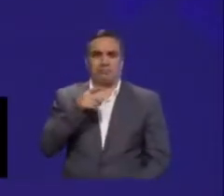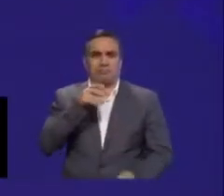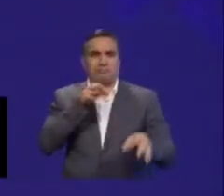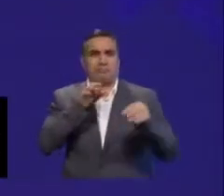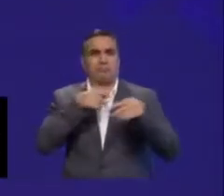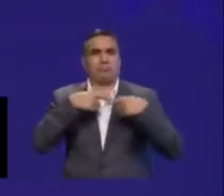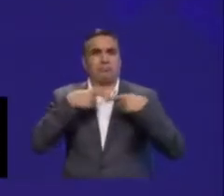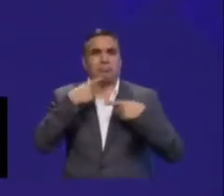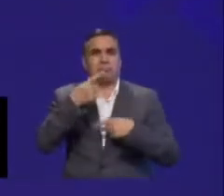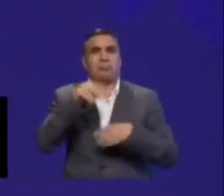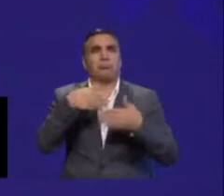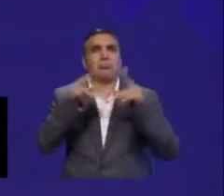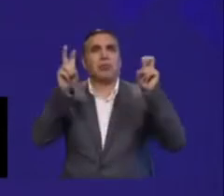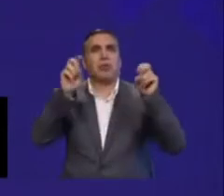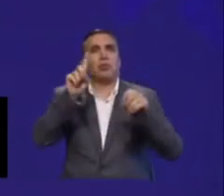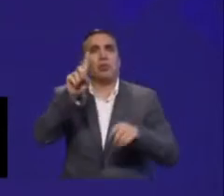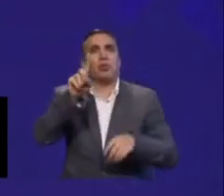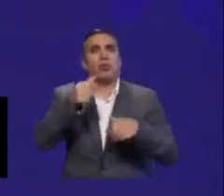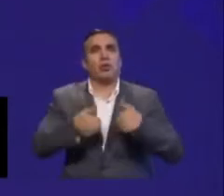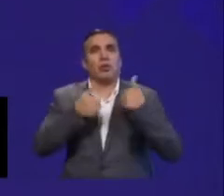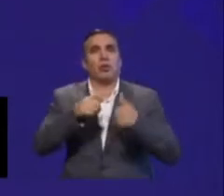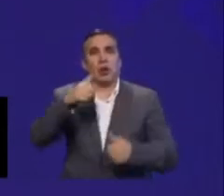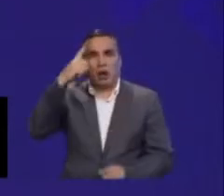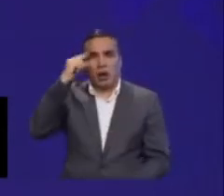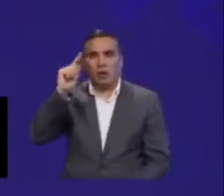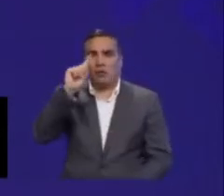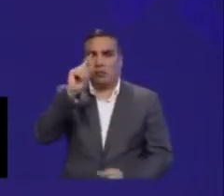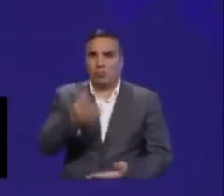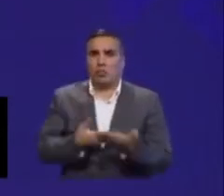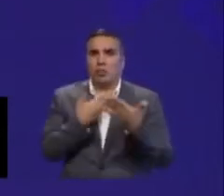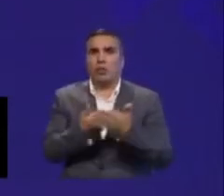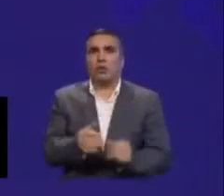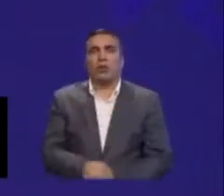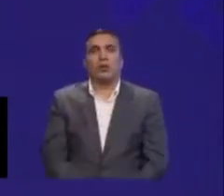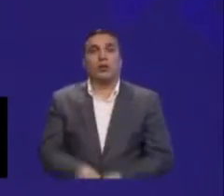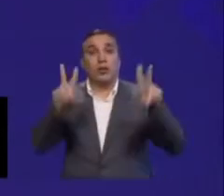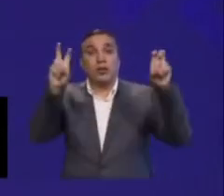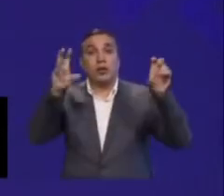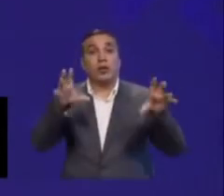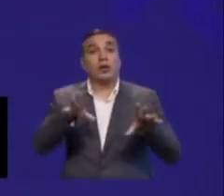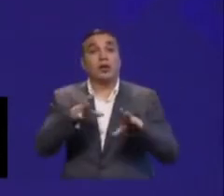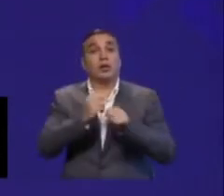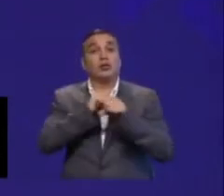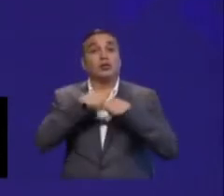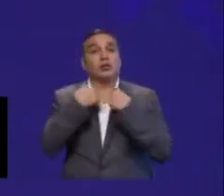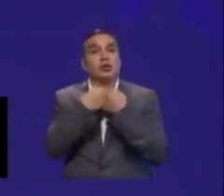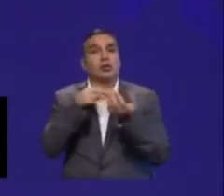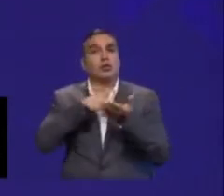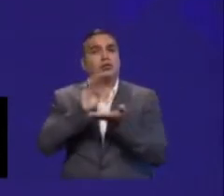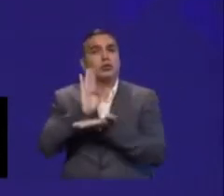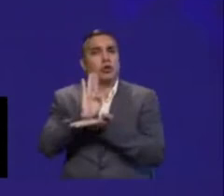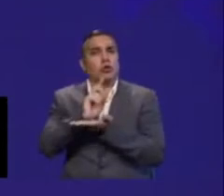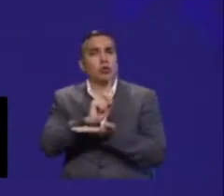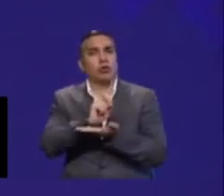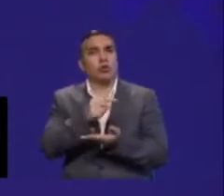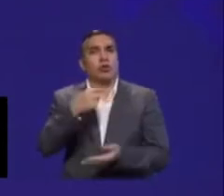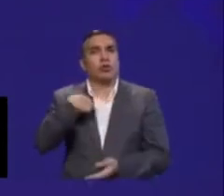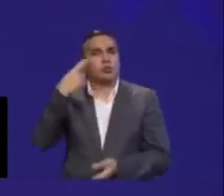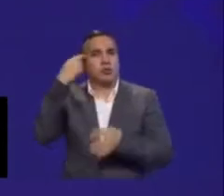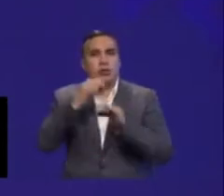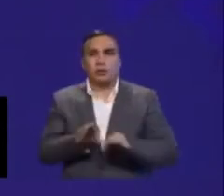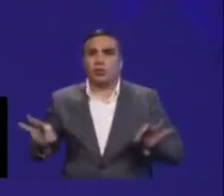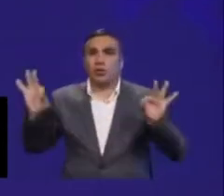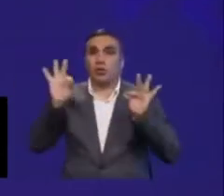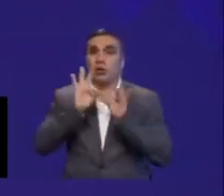continuar con un tema que el candidato Guillermo Lasso planteó, que es el tema de la seguridad social. Me parece que es muy importante porque